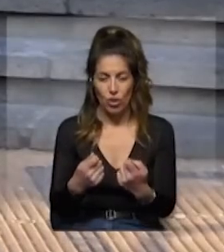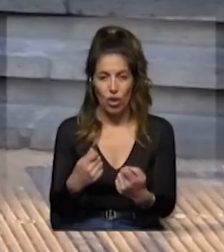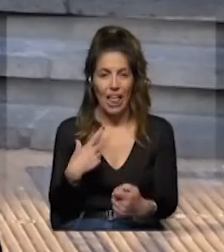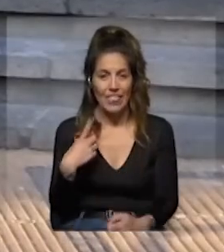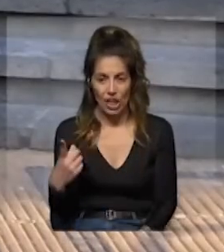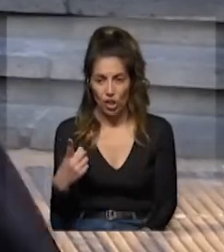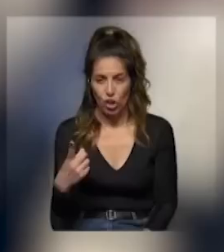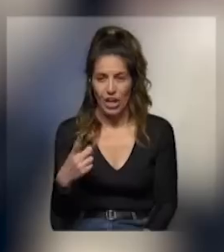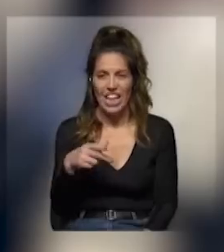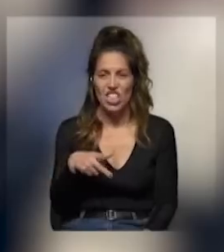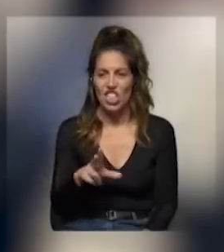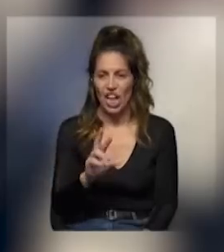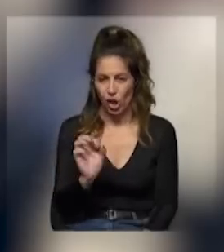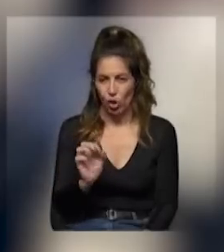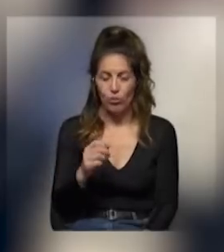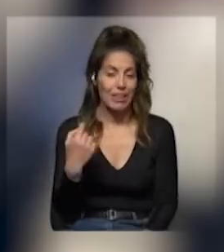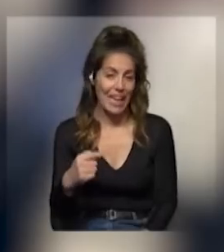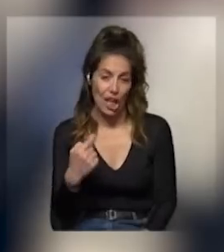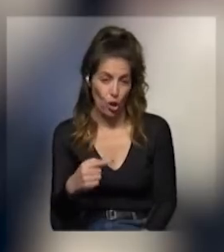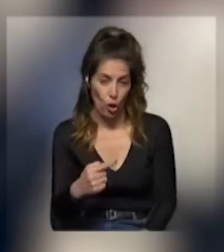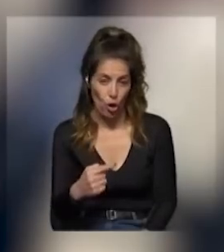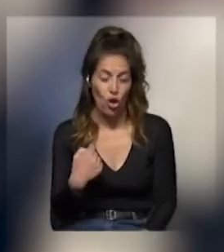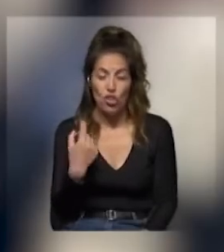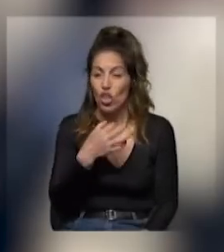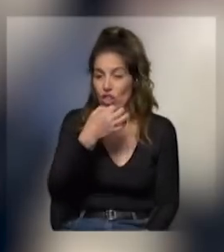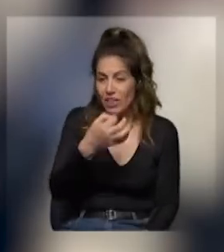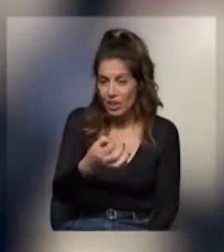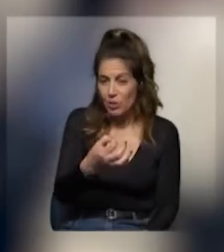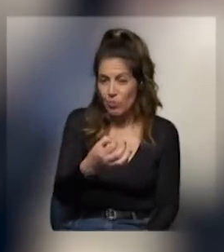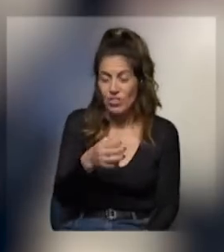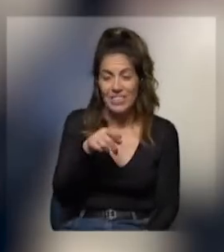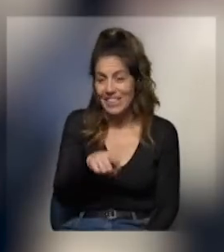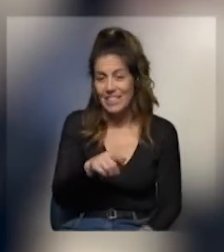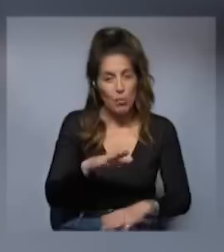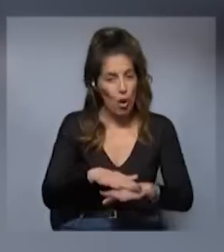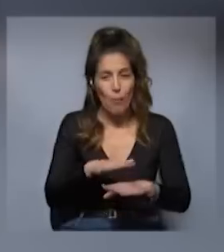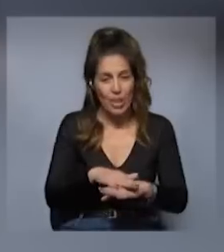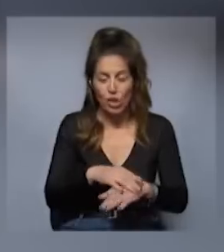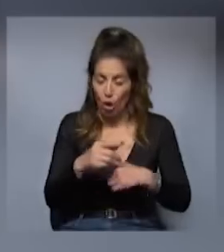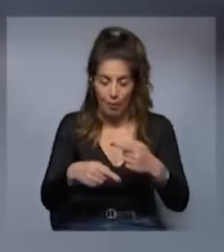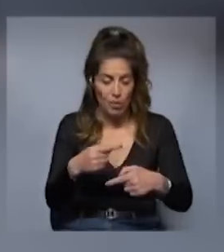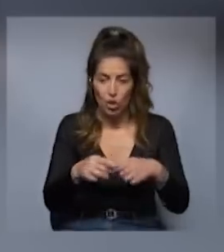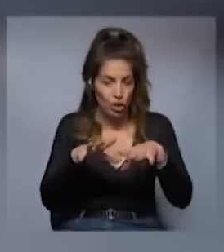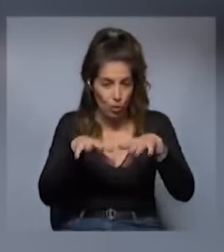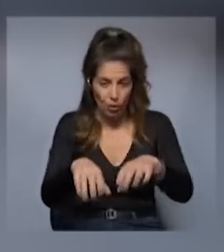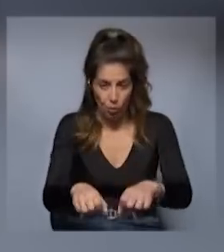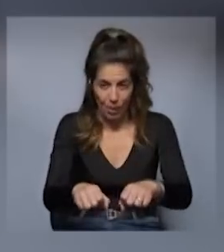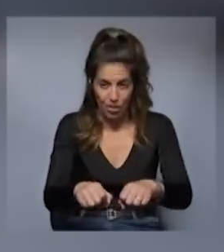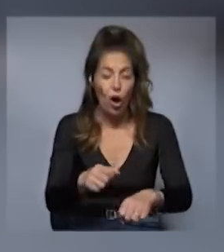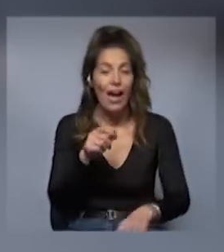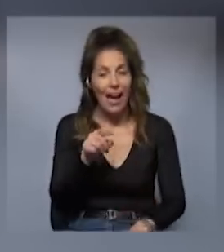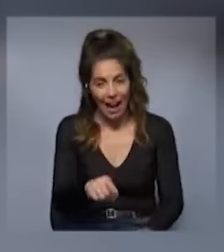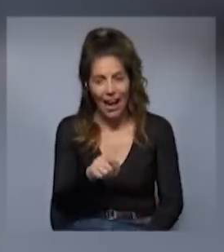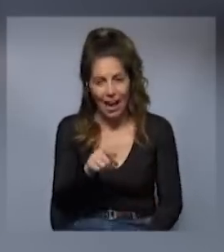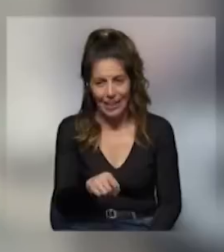la cual la negó en ese momento lo que nosotros dijimos fue que sin esa instancia íbamos a permanecer ocupando y fue ahí